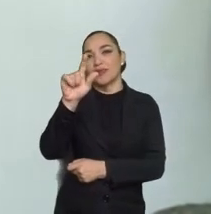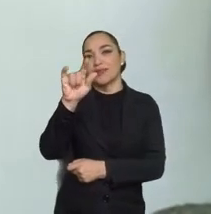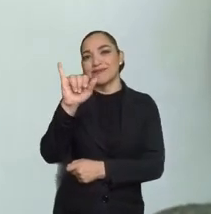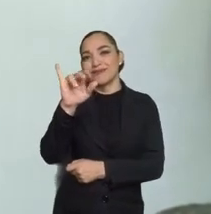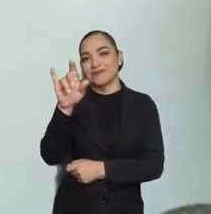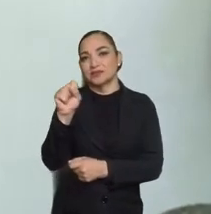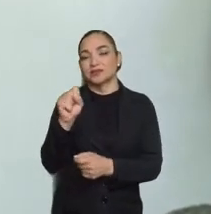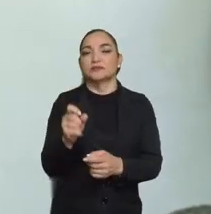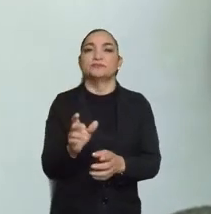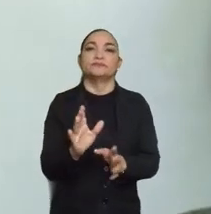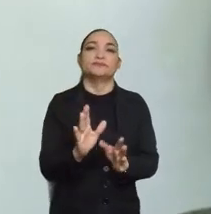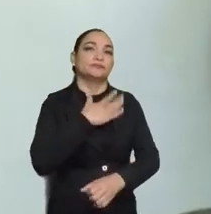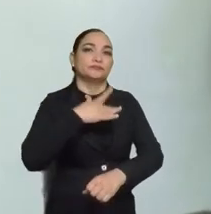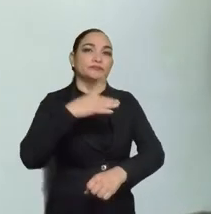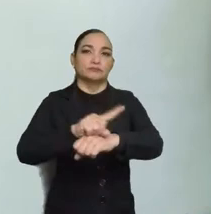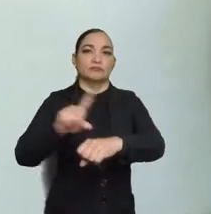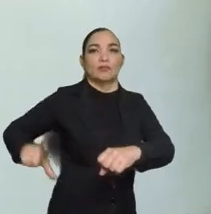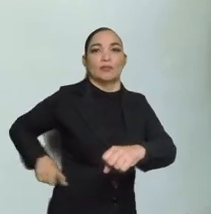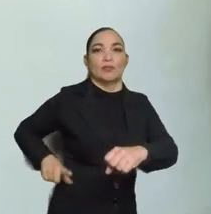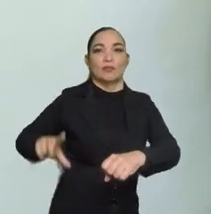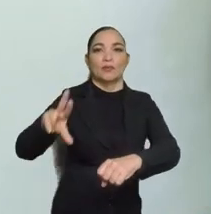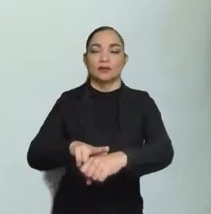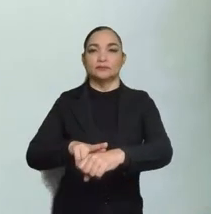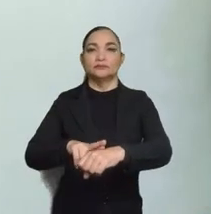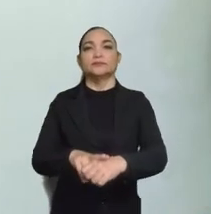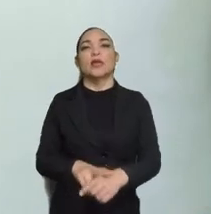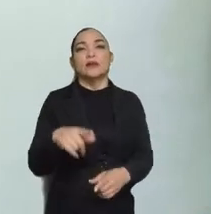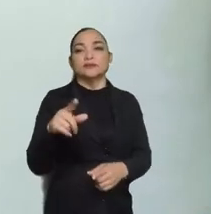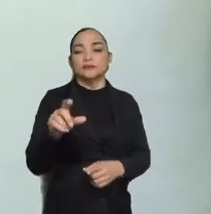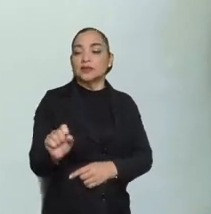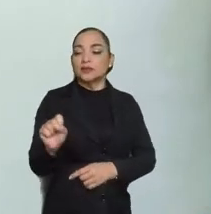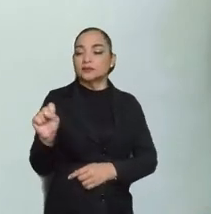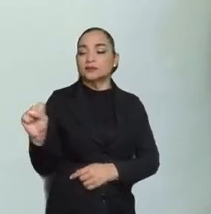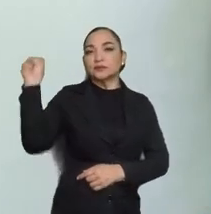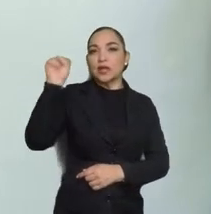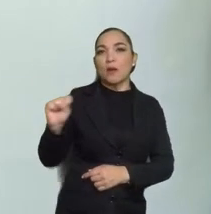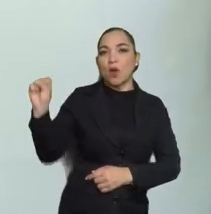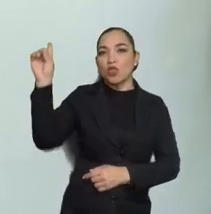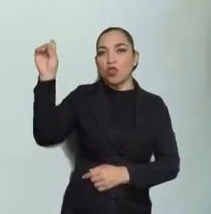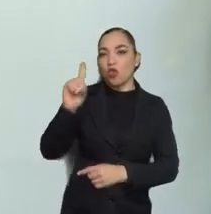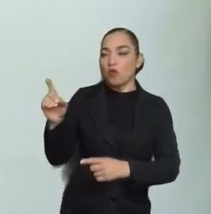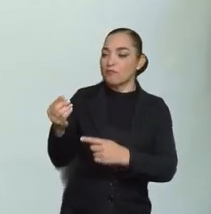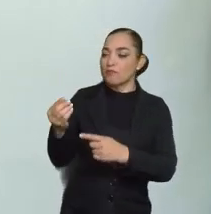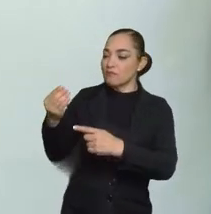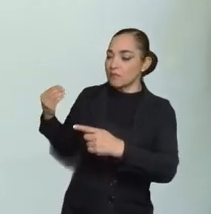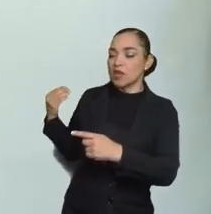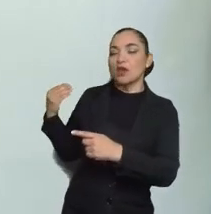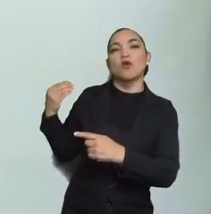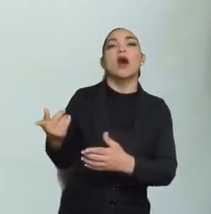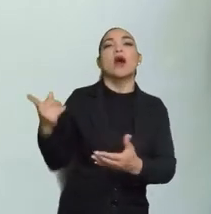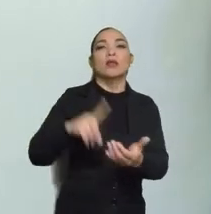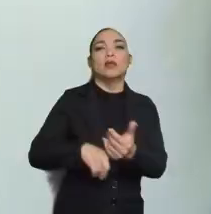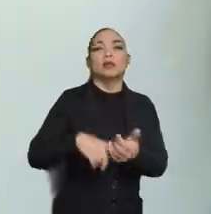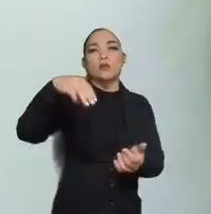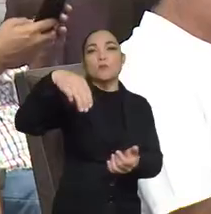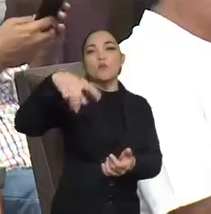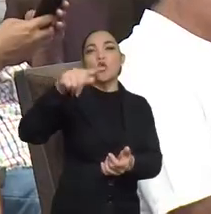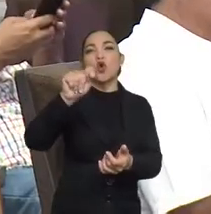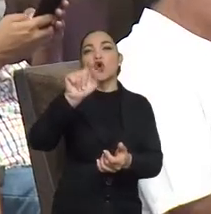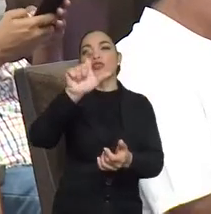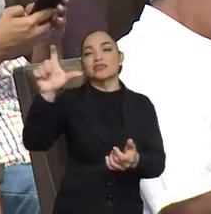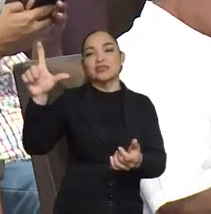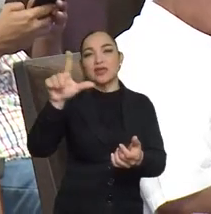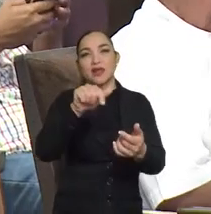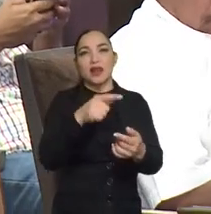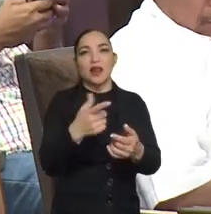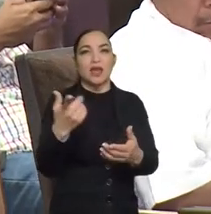Sí. Buenos días, gobernador. Este fin de semana se trascendió que en un motel de Culiacán se encontraron a tres personas sin vida y